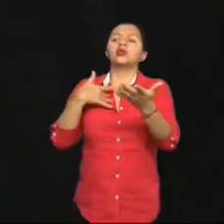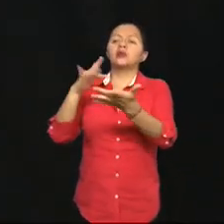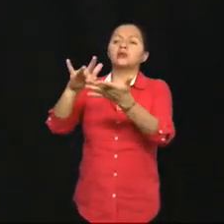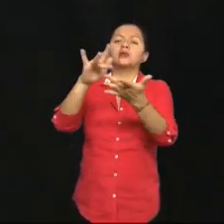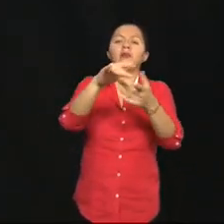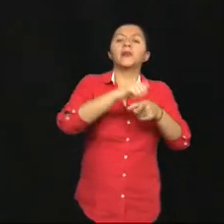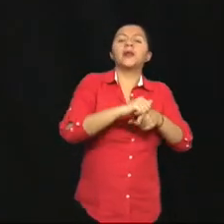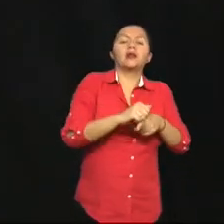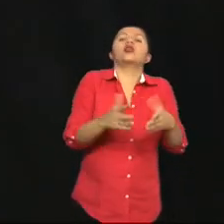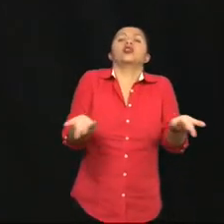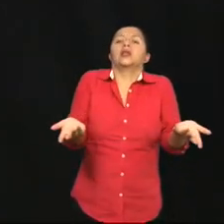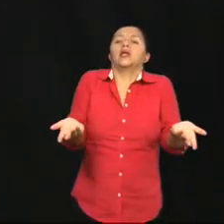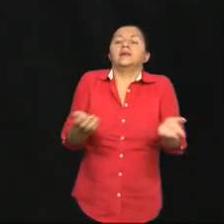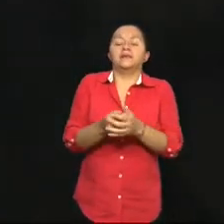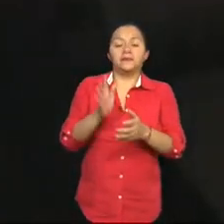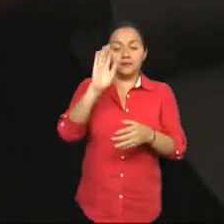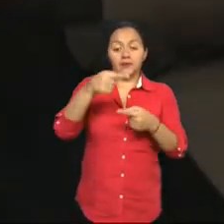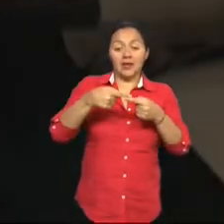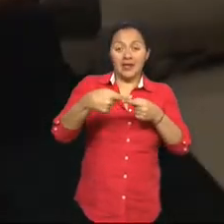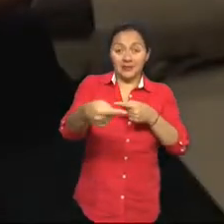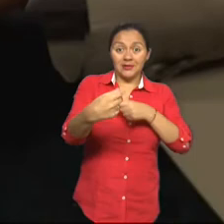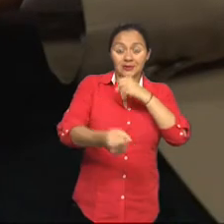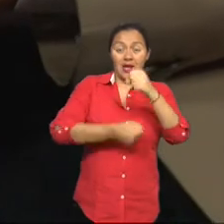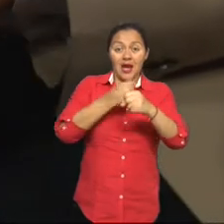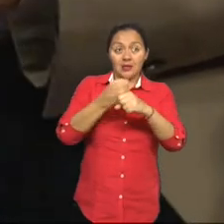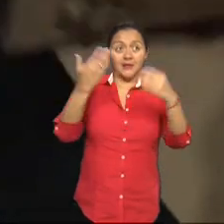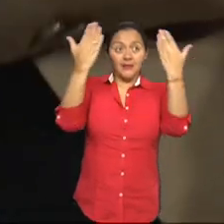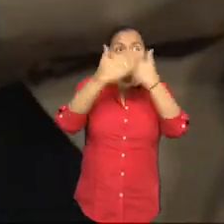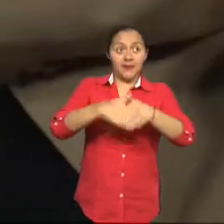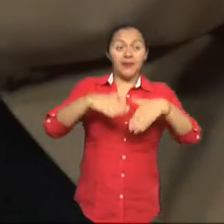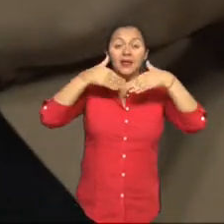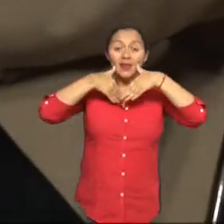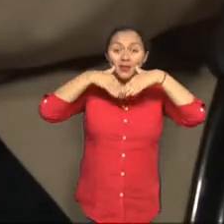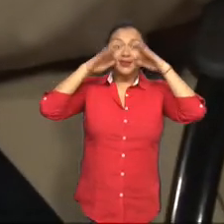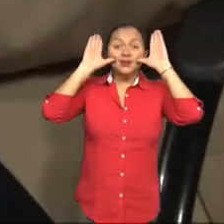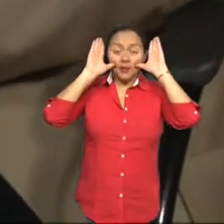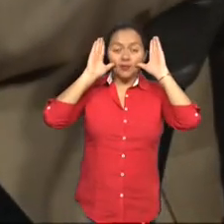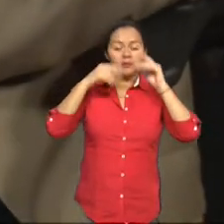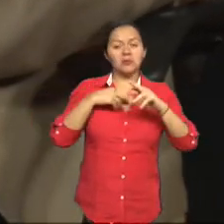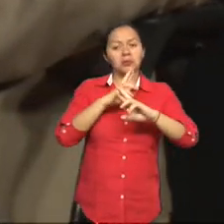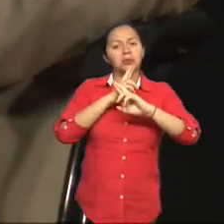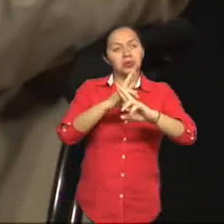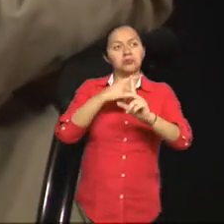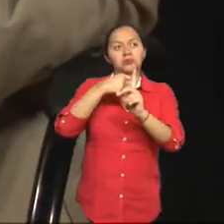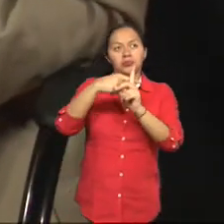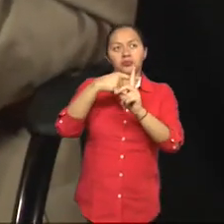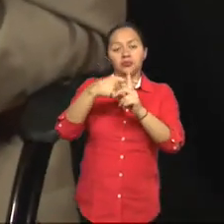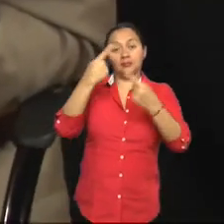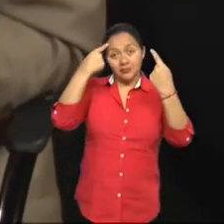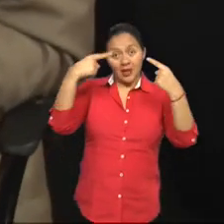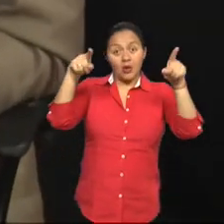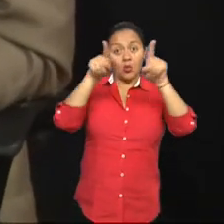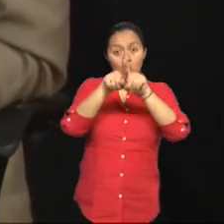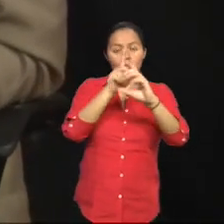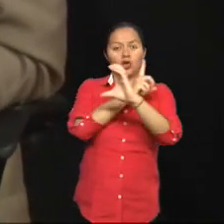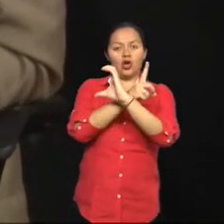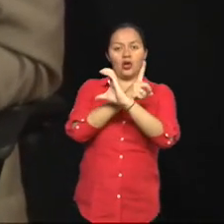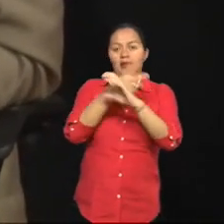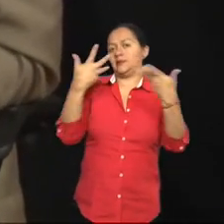prácticas deportivas? Este año creo que vamos a terminar el año con resultados importantes porque llegamos a un acuerdo con CONADIS